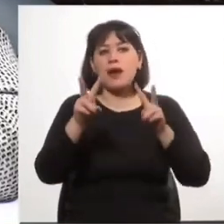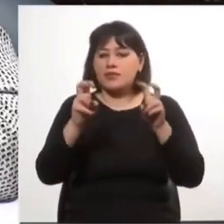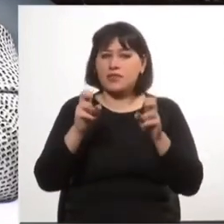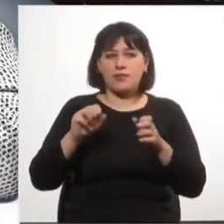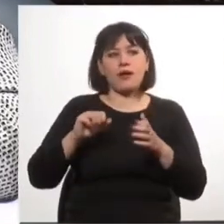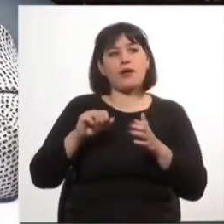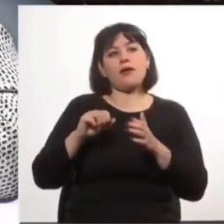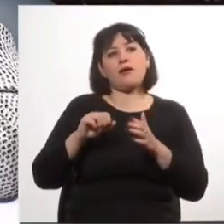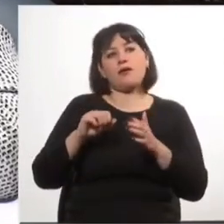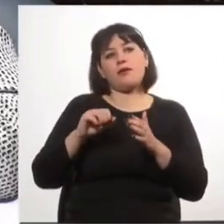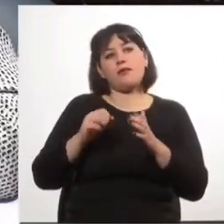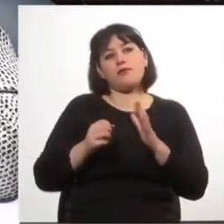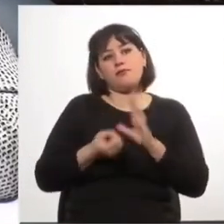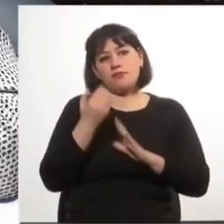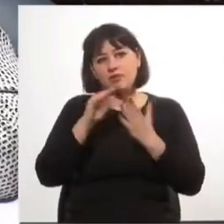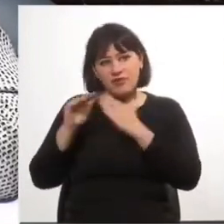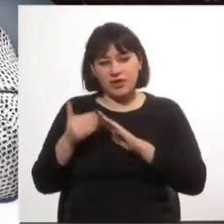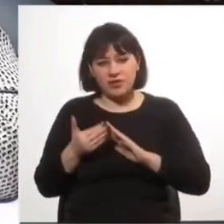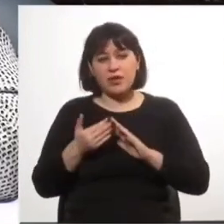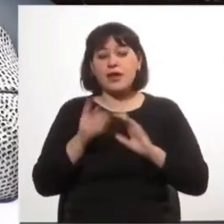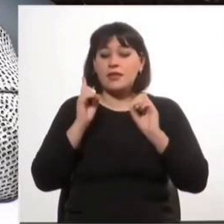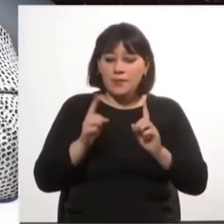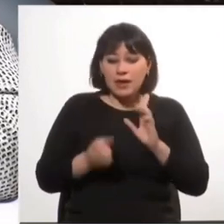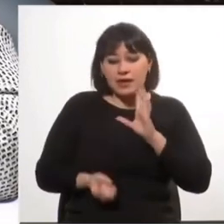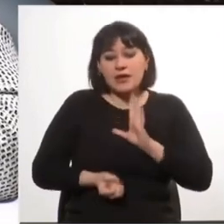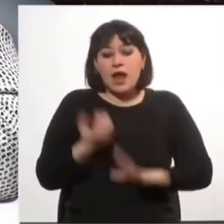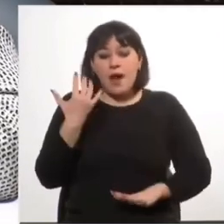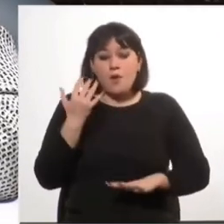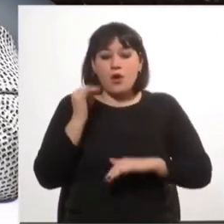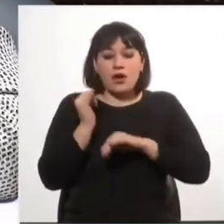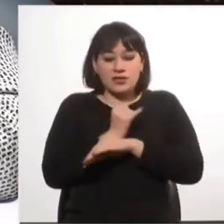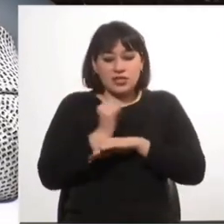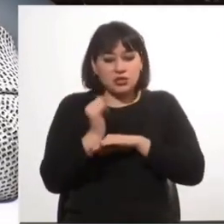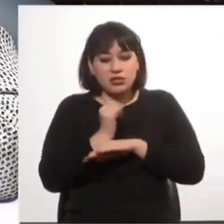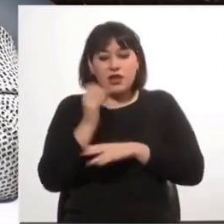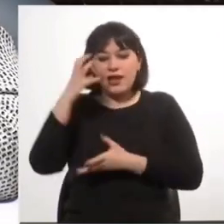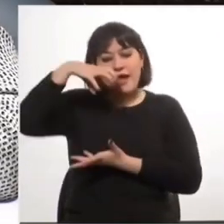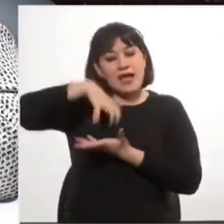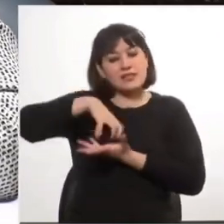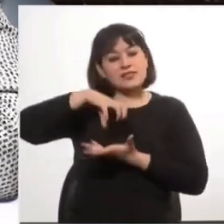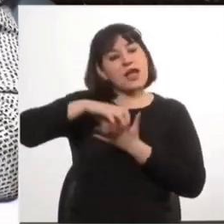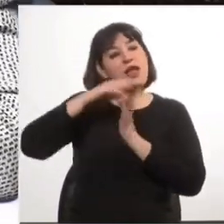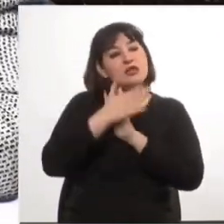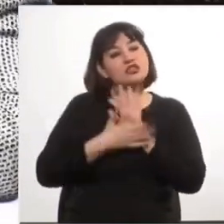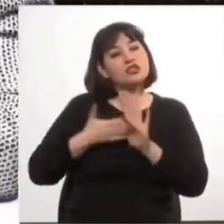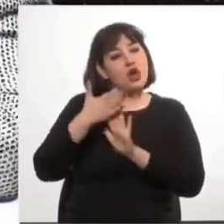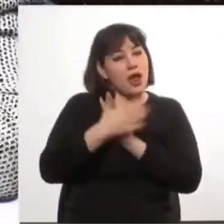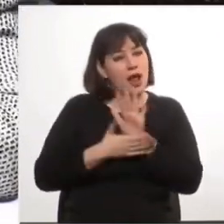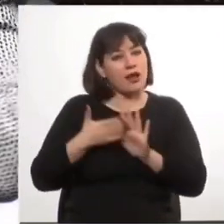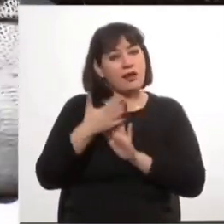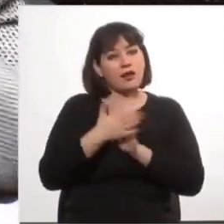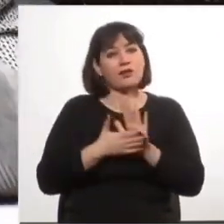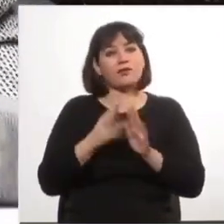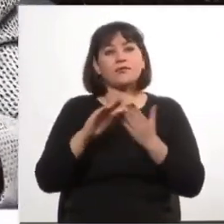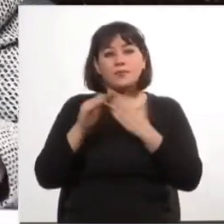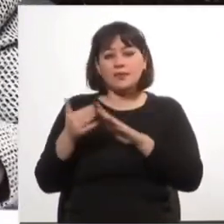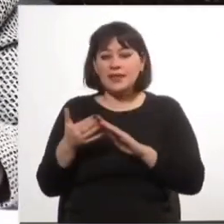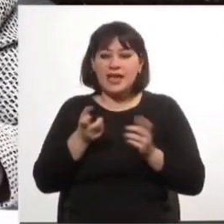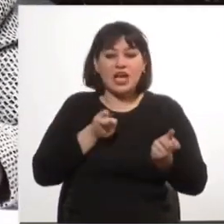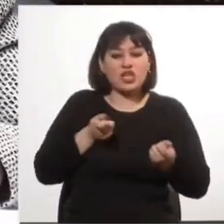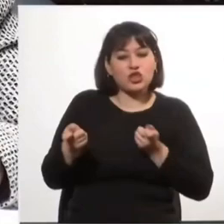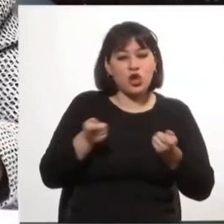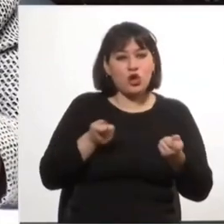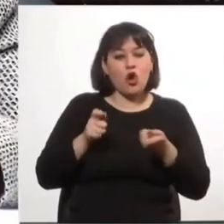de la vivienda. Y creamos institucionalidad, que es esta Agencia Nacional de la Vivienda, que gestionó créditos,